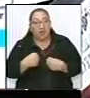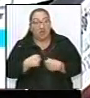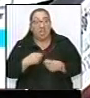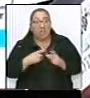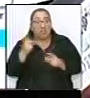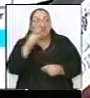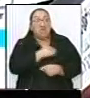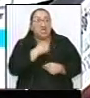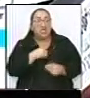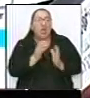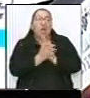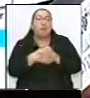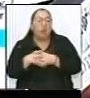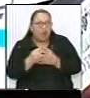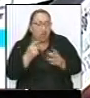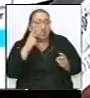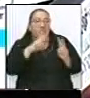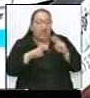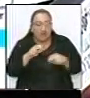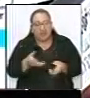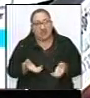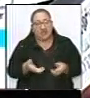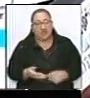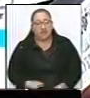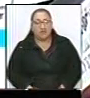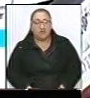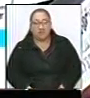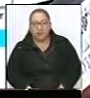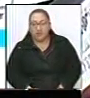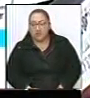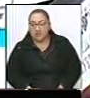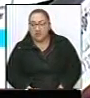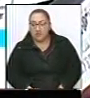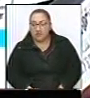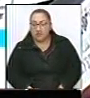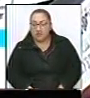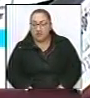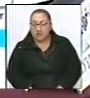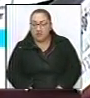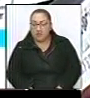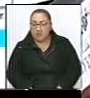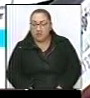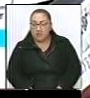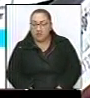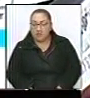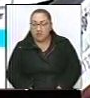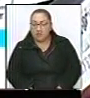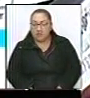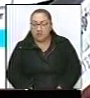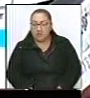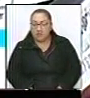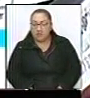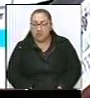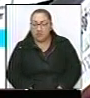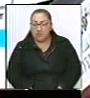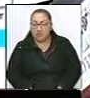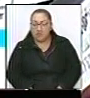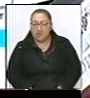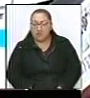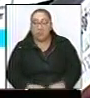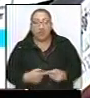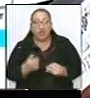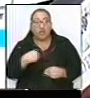aquí me da la impresión de que aquí estamos tratando de remediar el tema